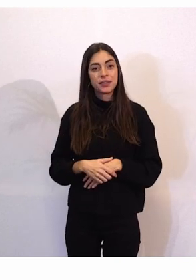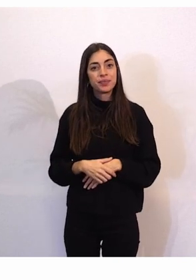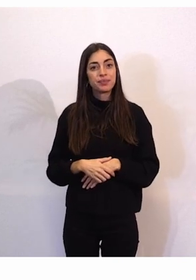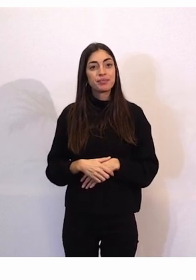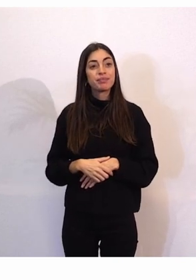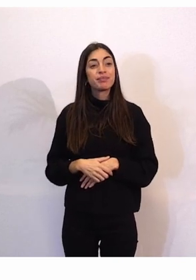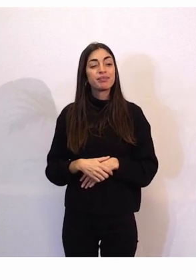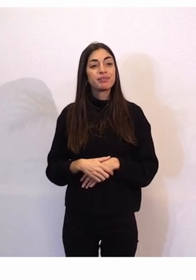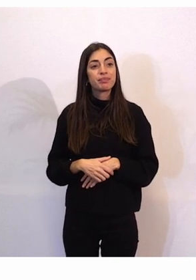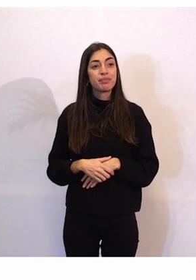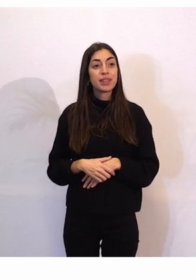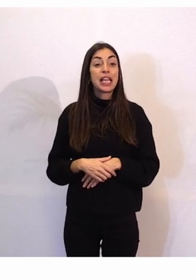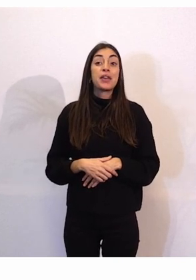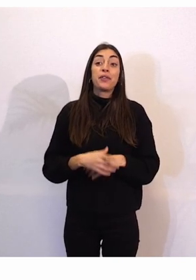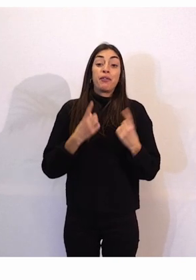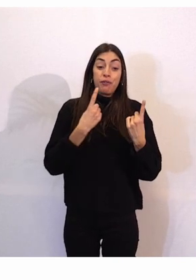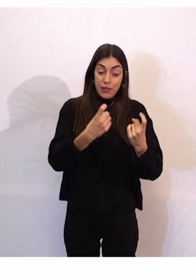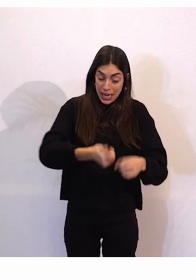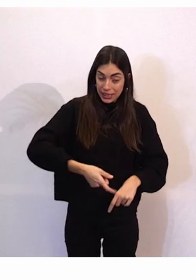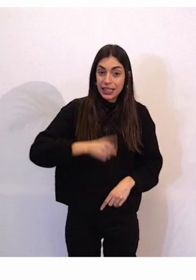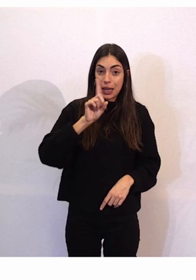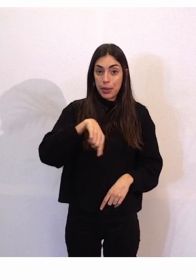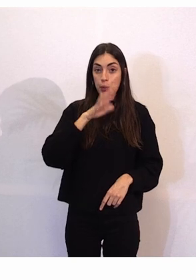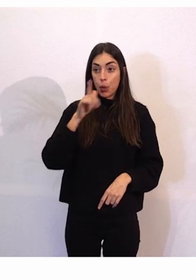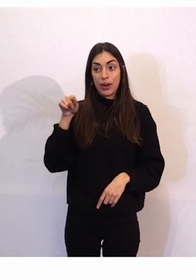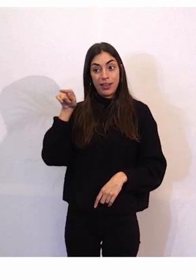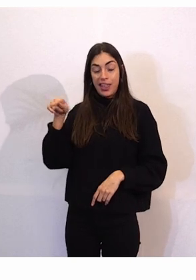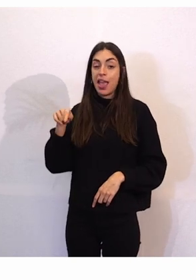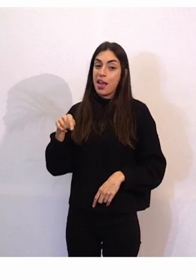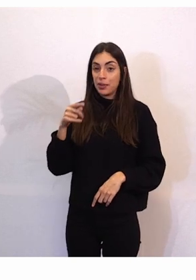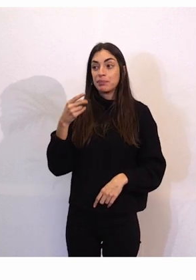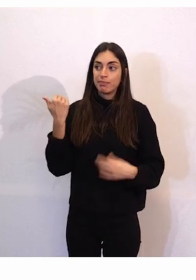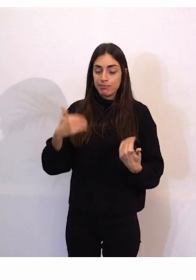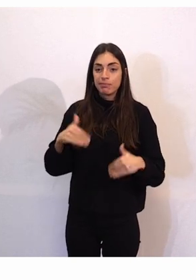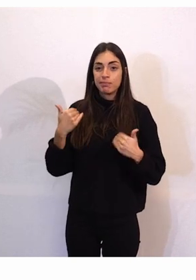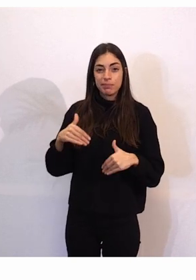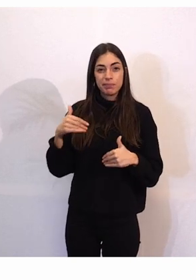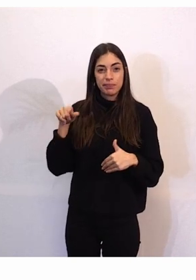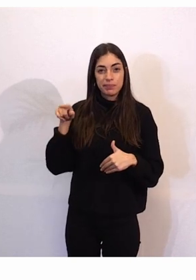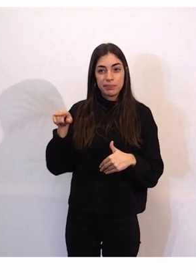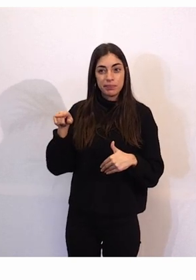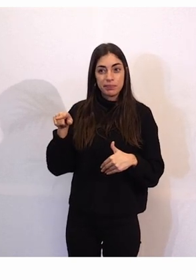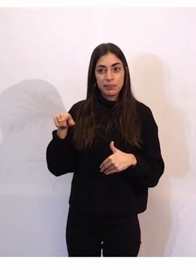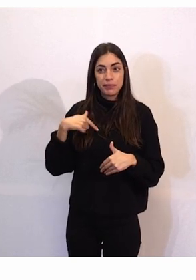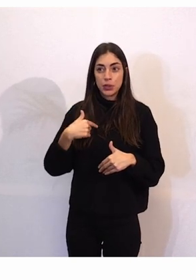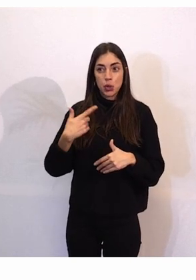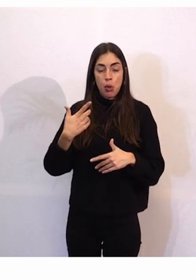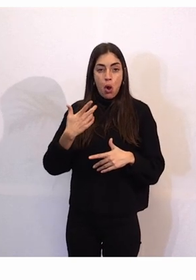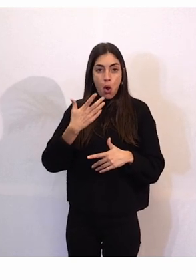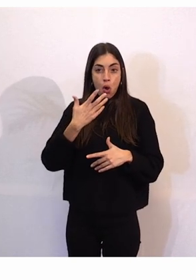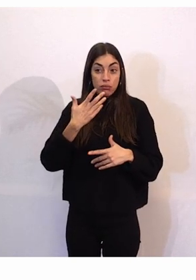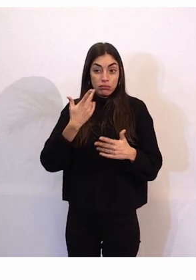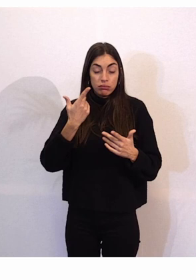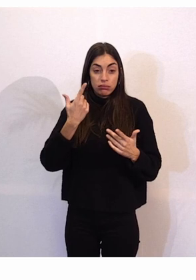¿Qué cosa? Y lo que me queda por conocerla, porque esta no te pienses tú que esto es un pozo sin fondo.